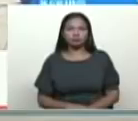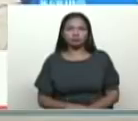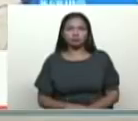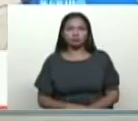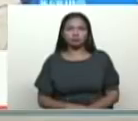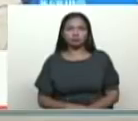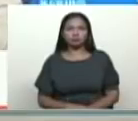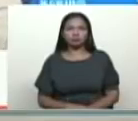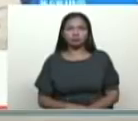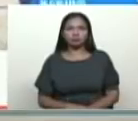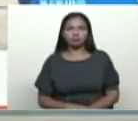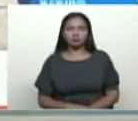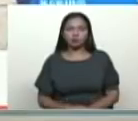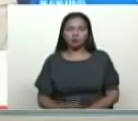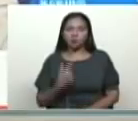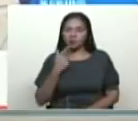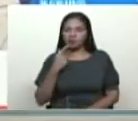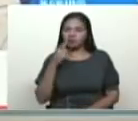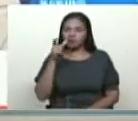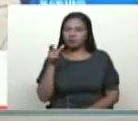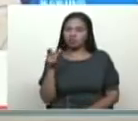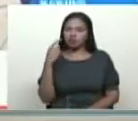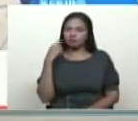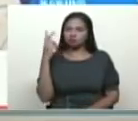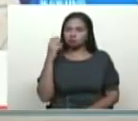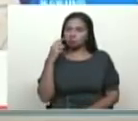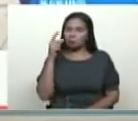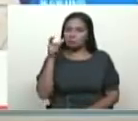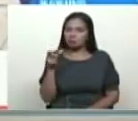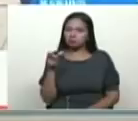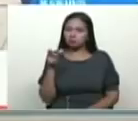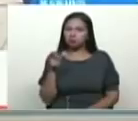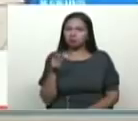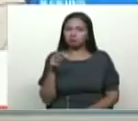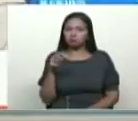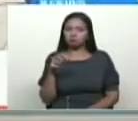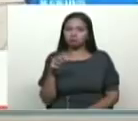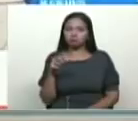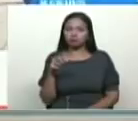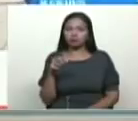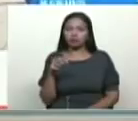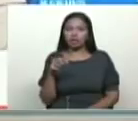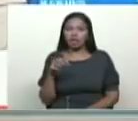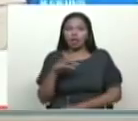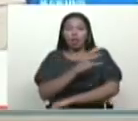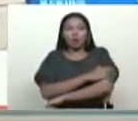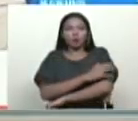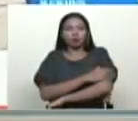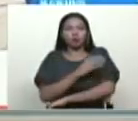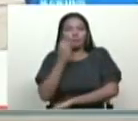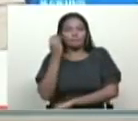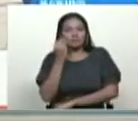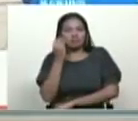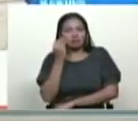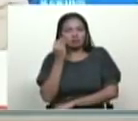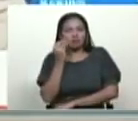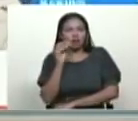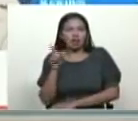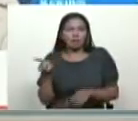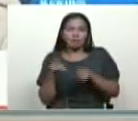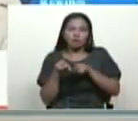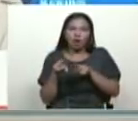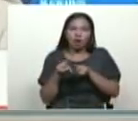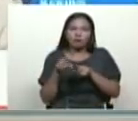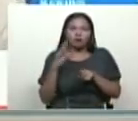Es como que uno decía a alguien en estos días que escuché, la oposición venezolana más o menos es como que tú